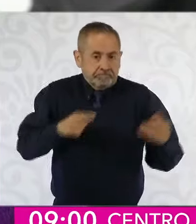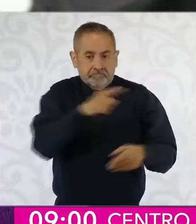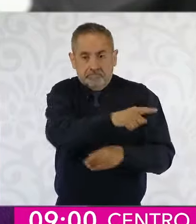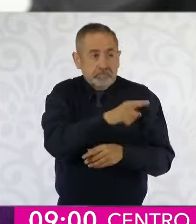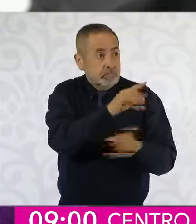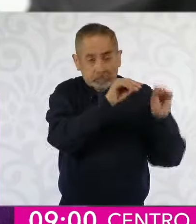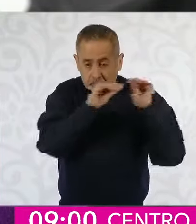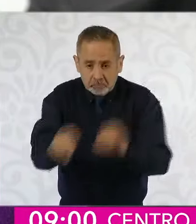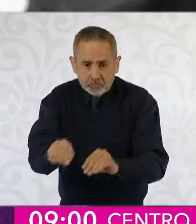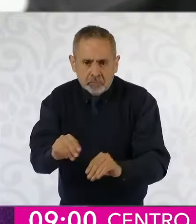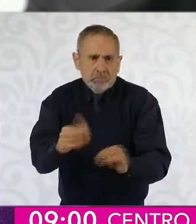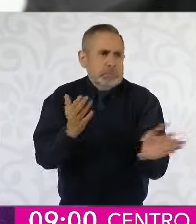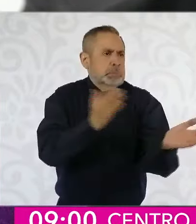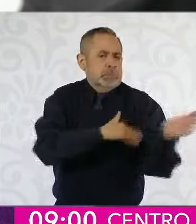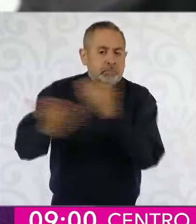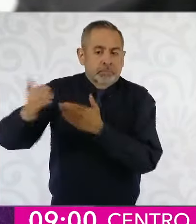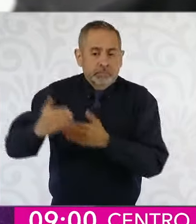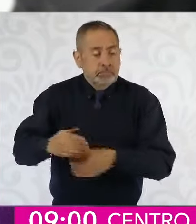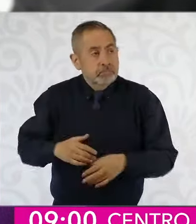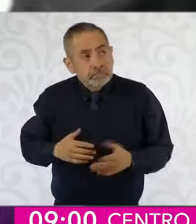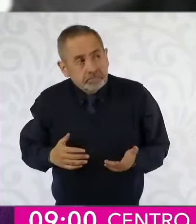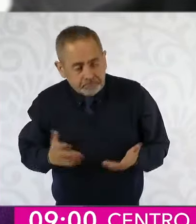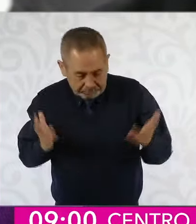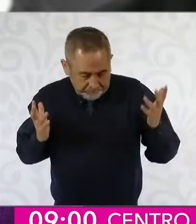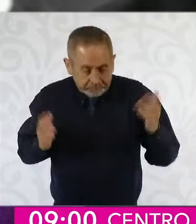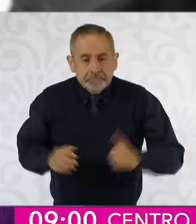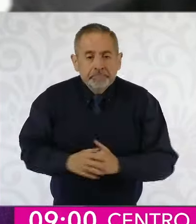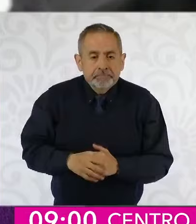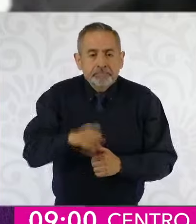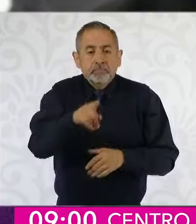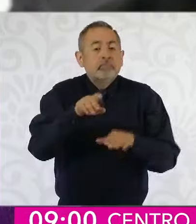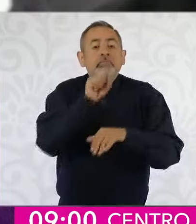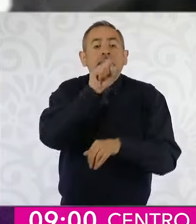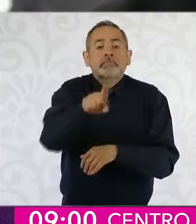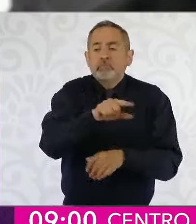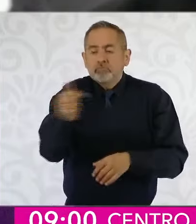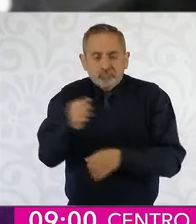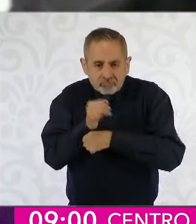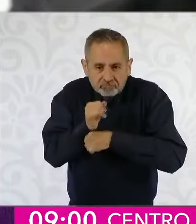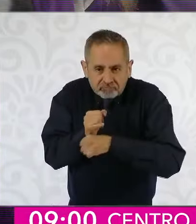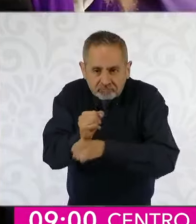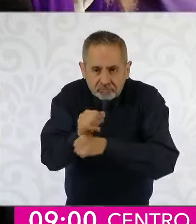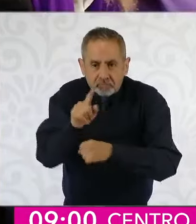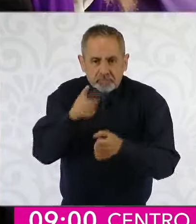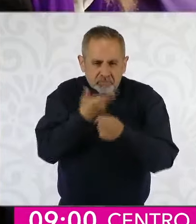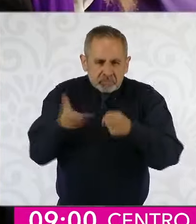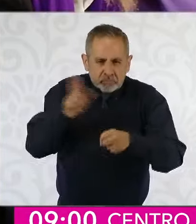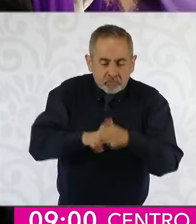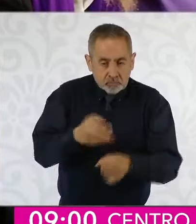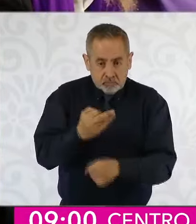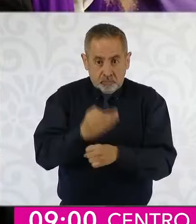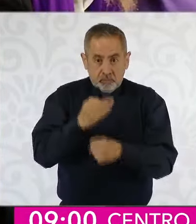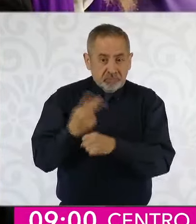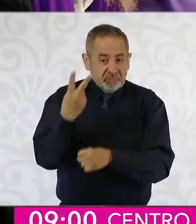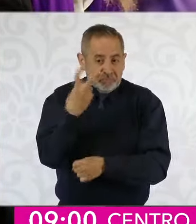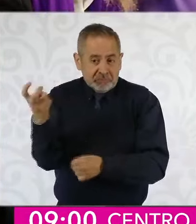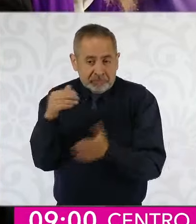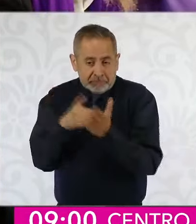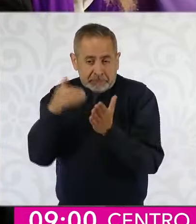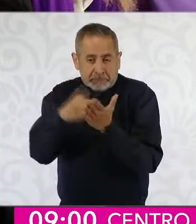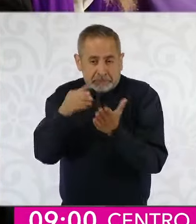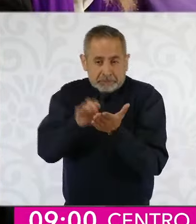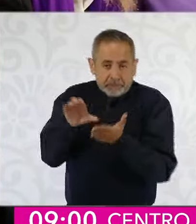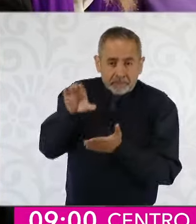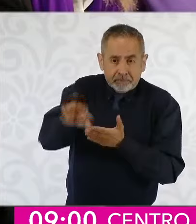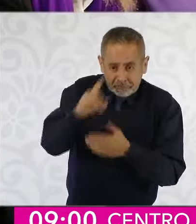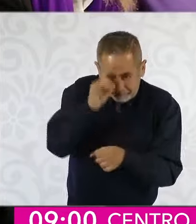exponenciar sus inversiones de manera importante. Por ejemplo, para investigación clínica, en donde tenemos ahora solo 200 millones de dólares en